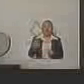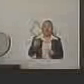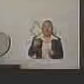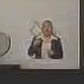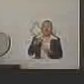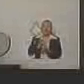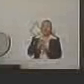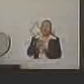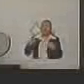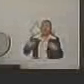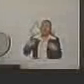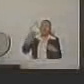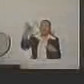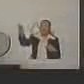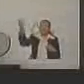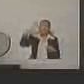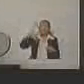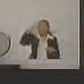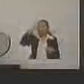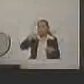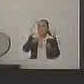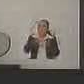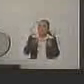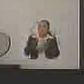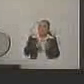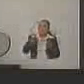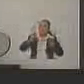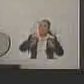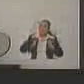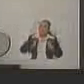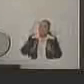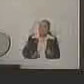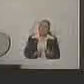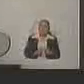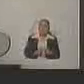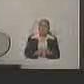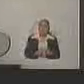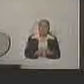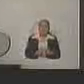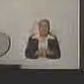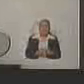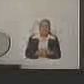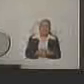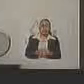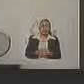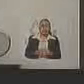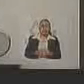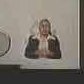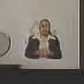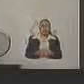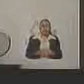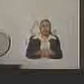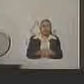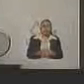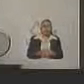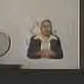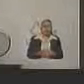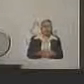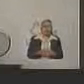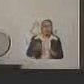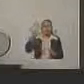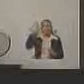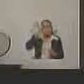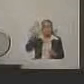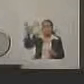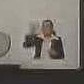Ciegas, con compañeros que no tienen la visión. Y debo decirles que muchos espacios para personas en esta condición o